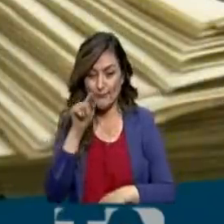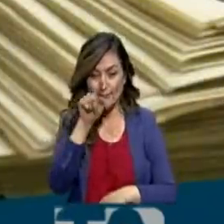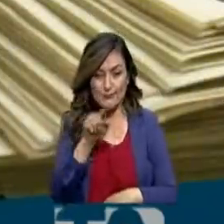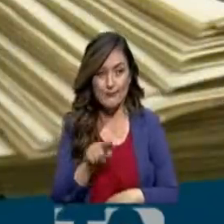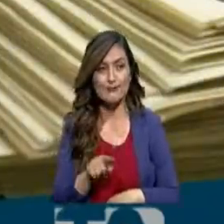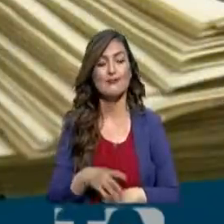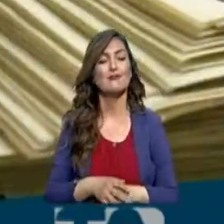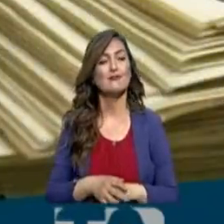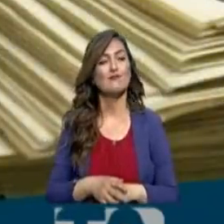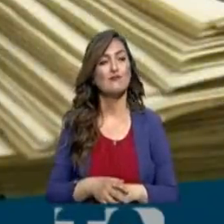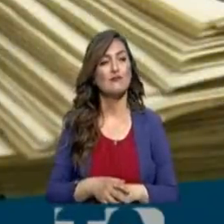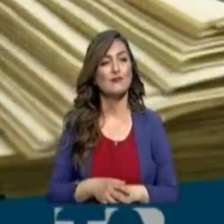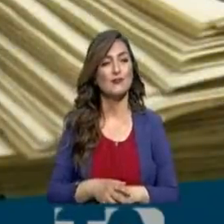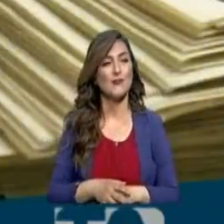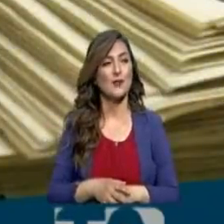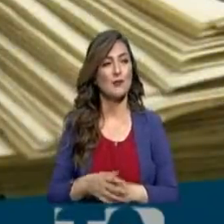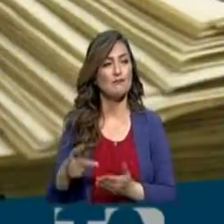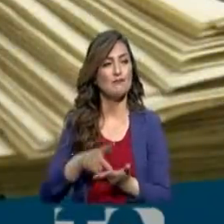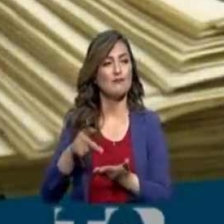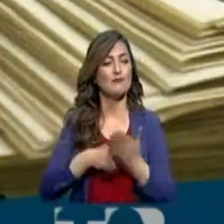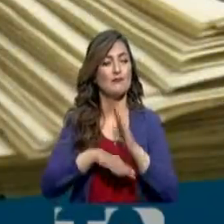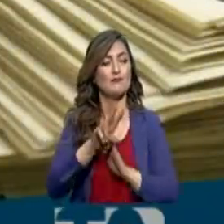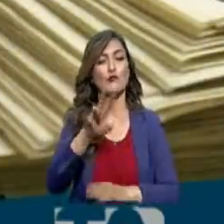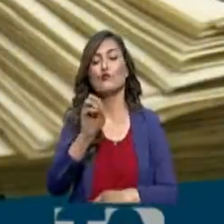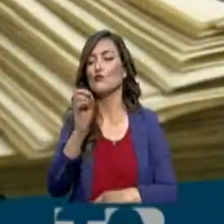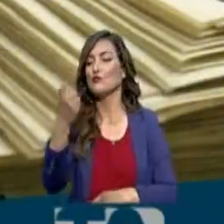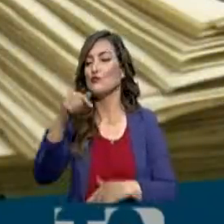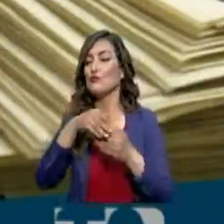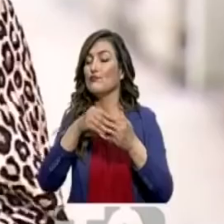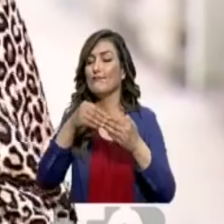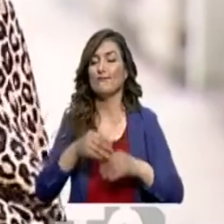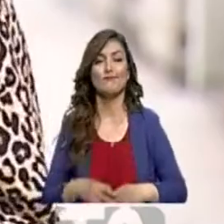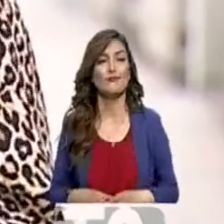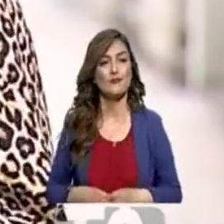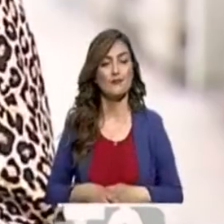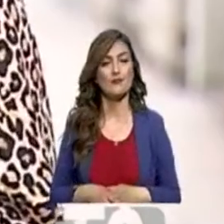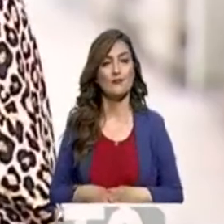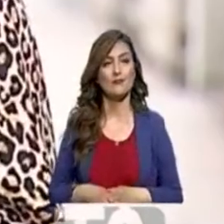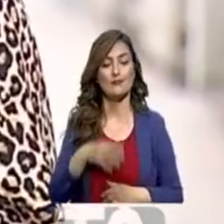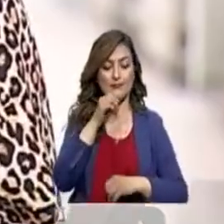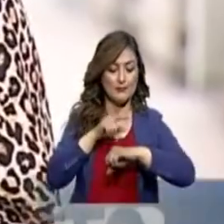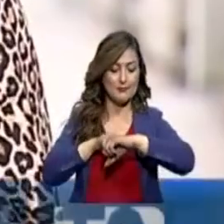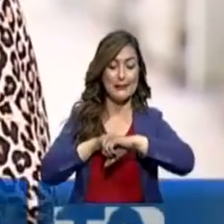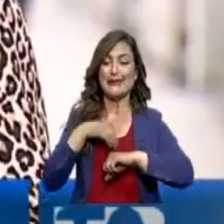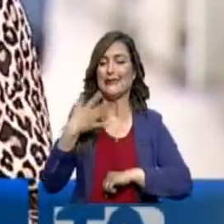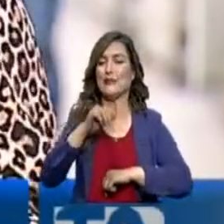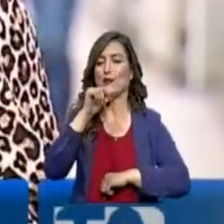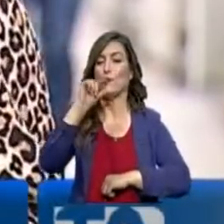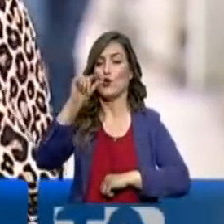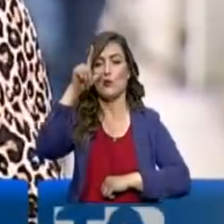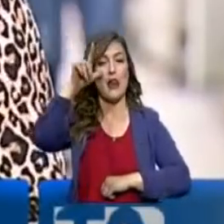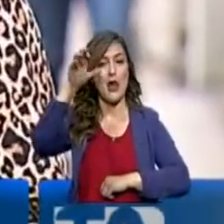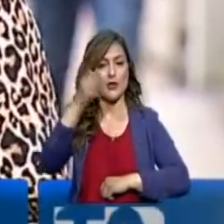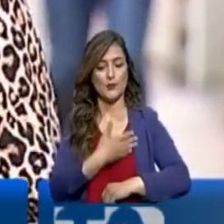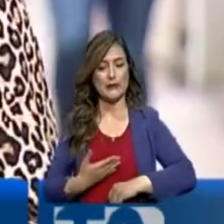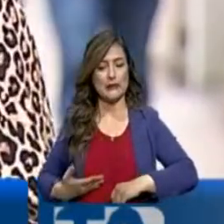impositivo simplificado ha recaudado poco más de $200 millones. Y faltan pocos minutos más para que el presidente